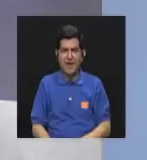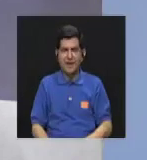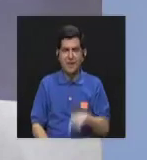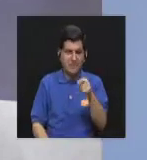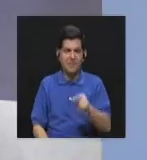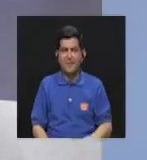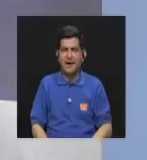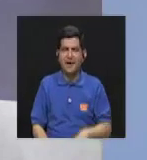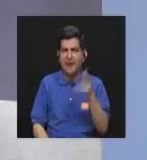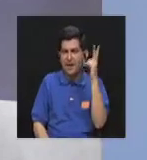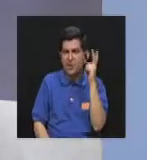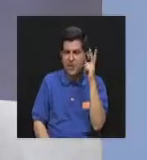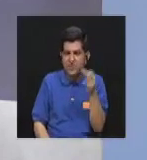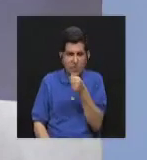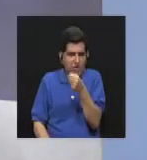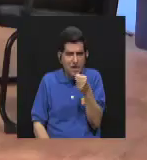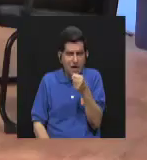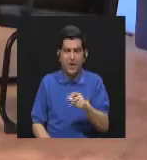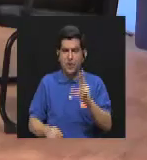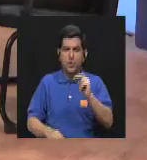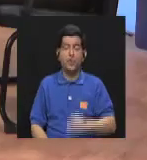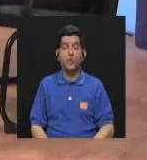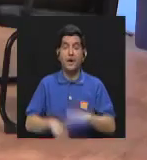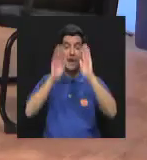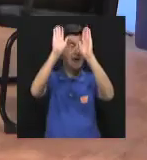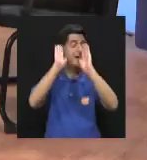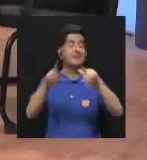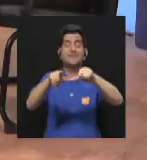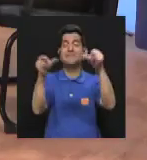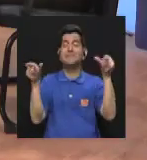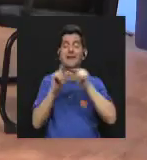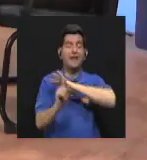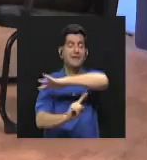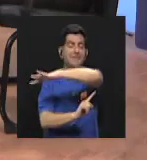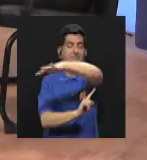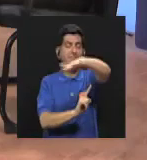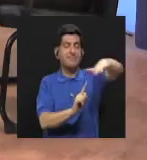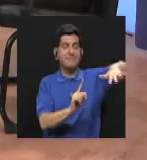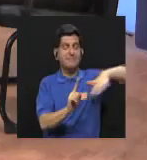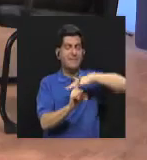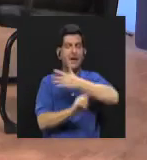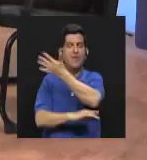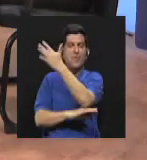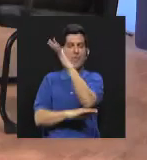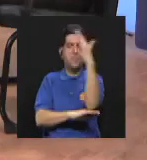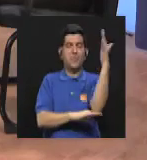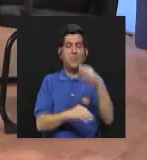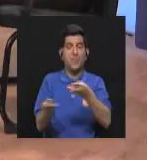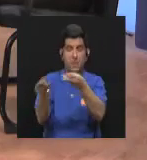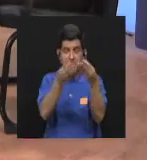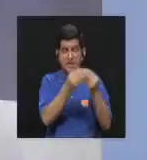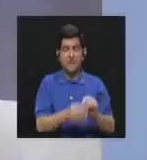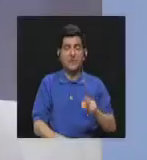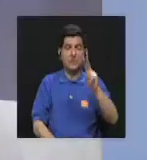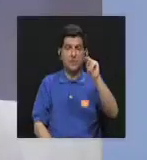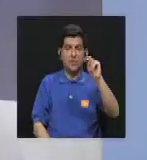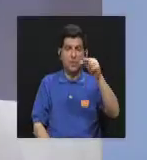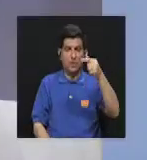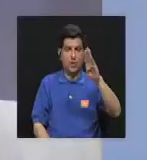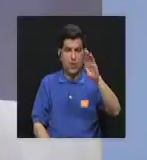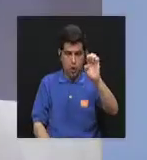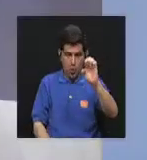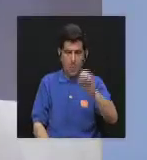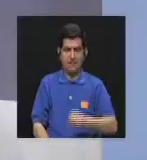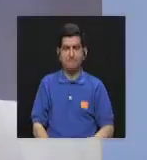¿verdad? Era más bien un maravilloso lugar donde estaban llenos, rodeados del ambiente y de la naturaleza. Sí, el territorio indígena de